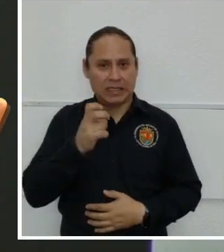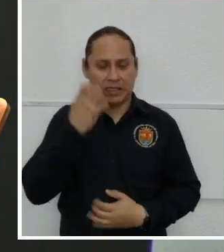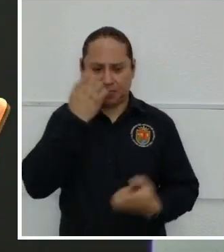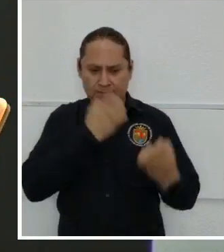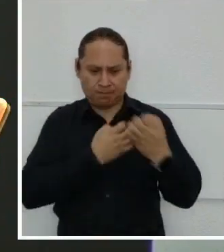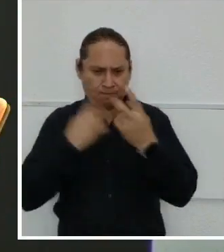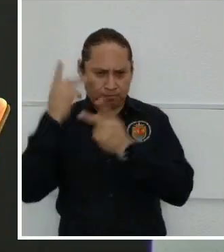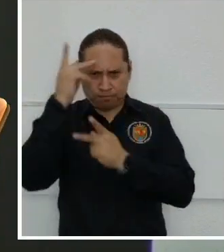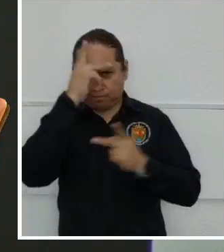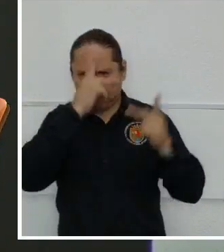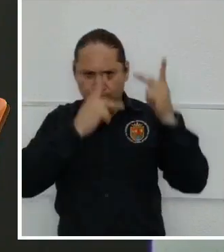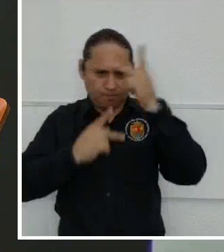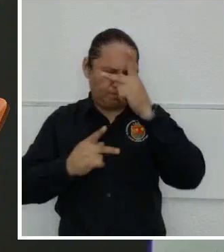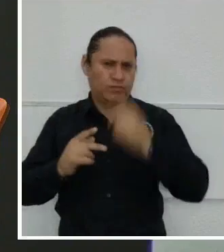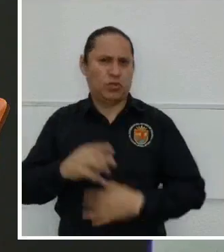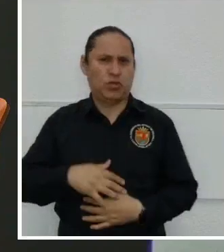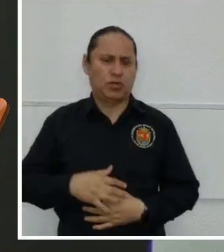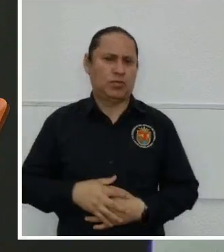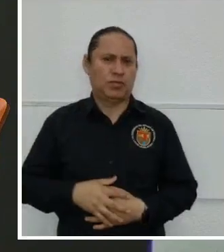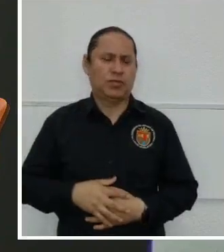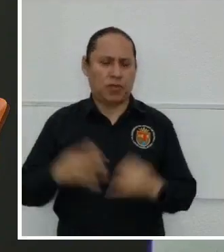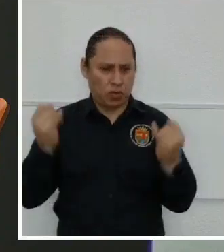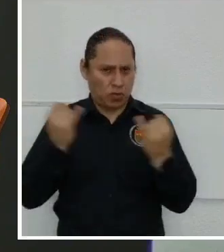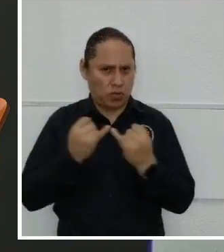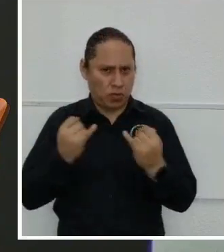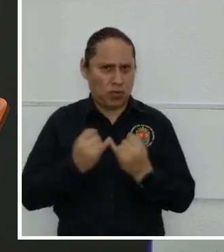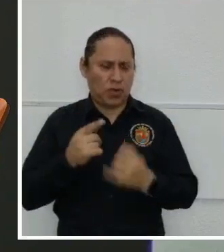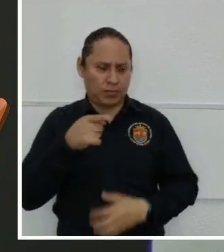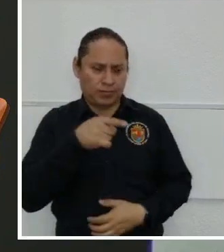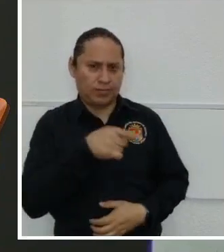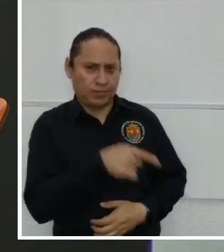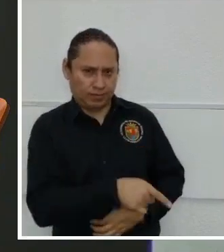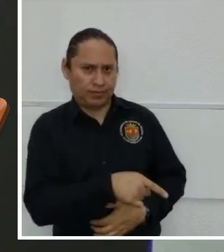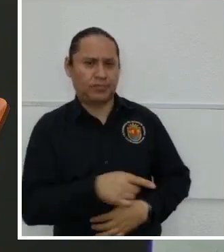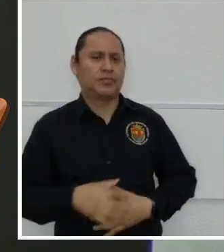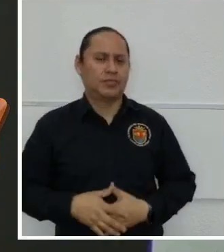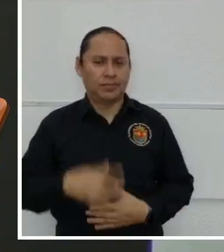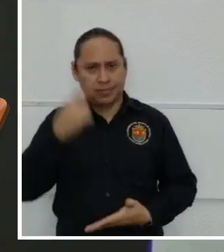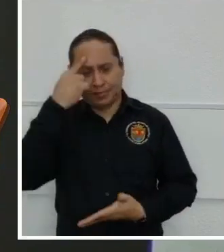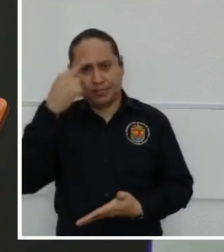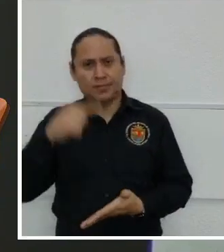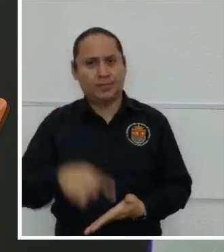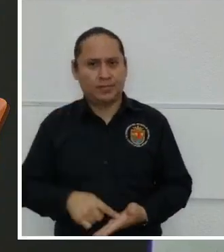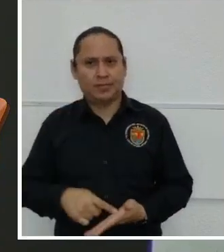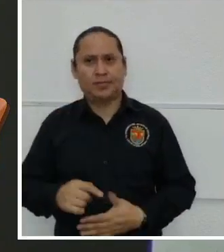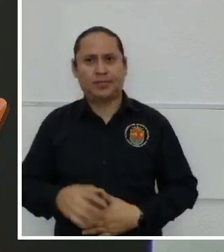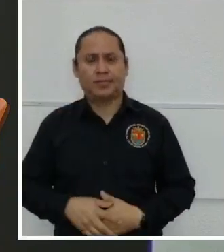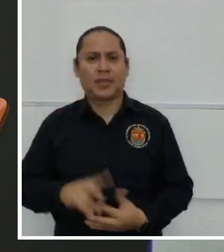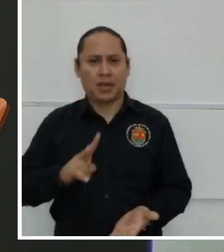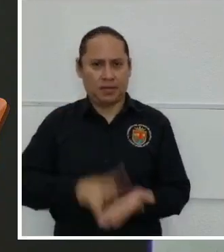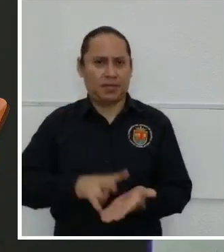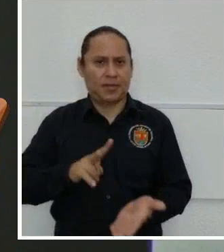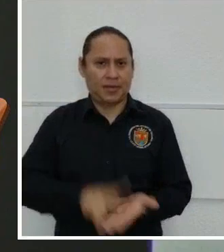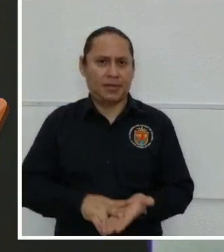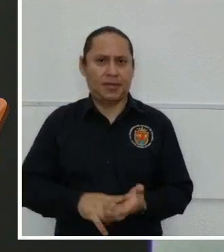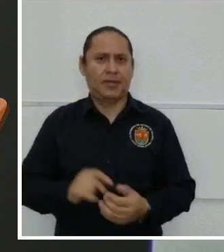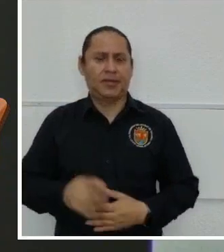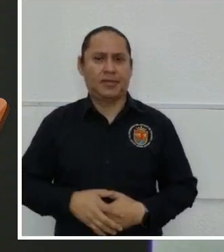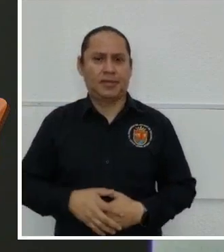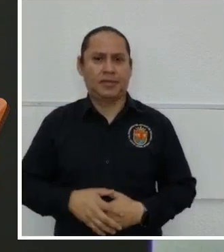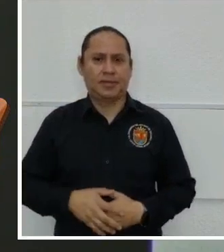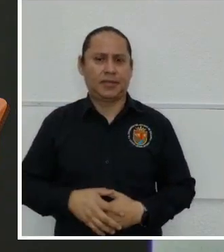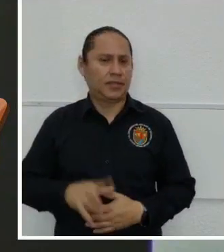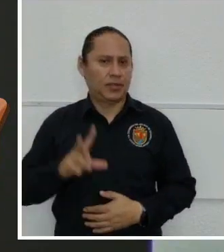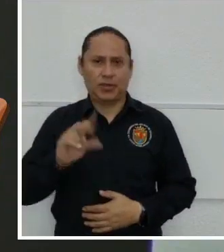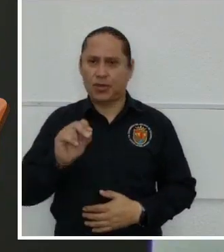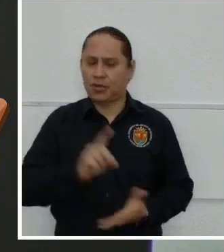estudios psicológicos, también a ellos, creo yo que vale la pena